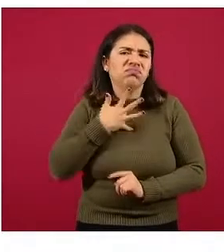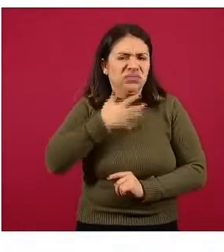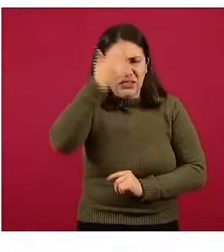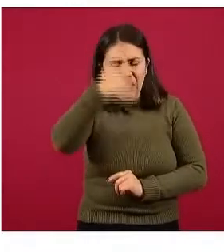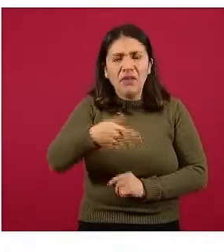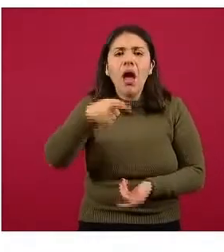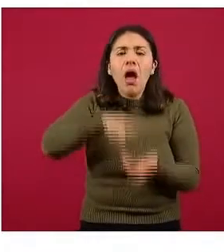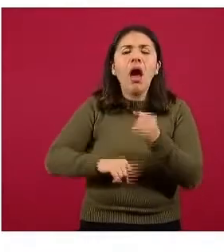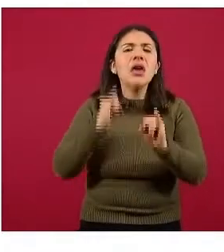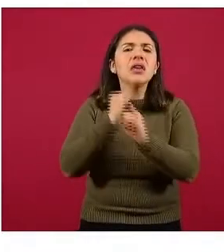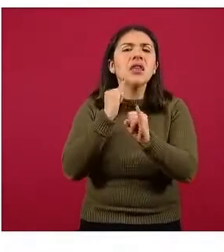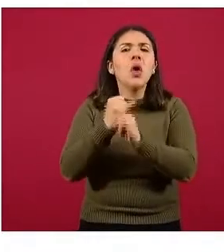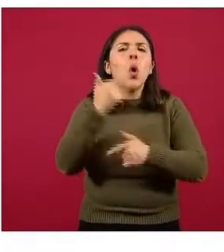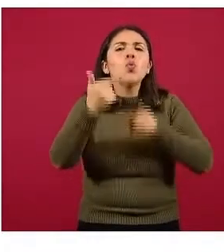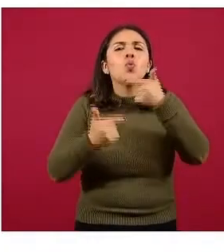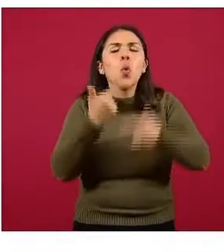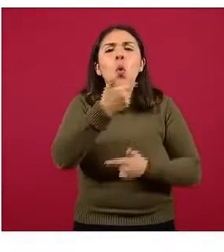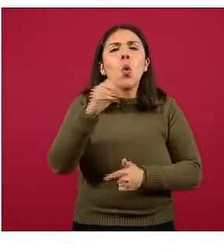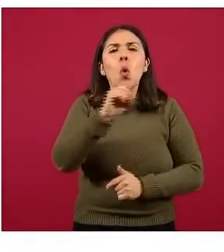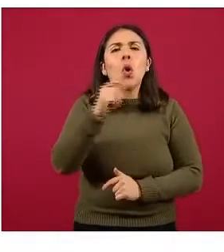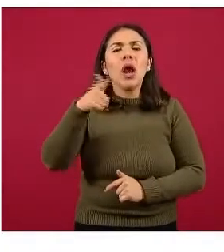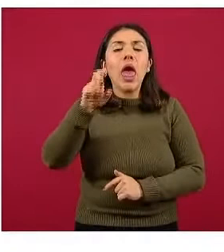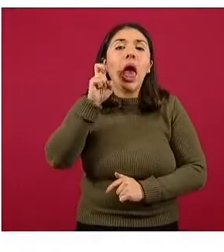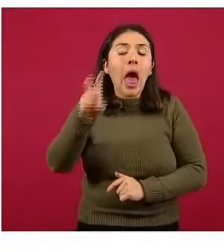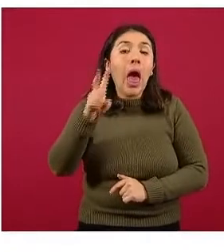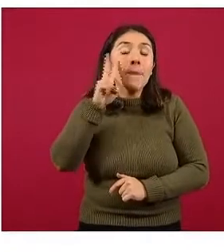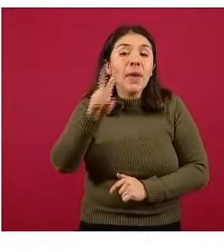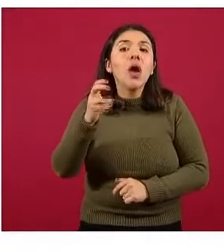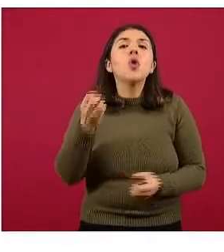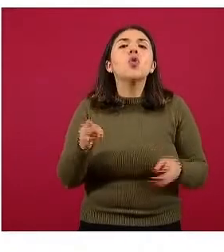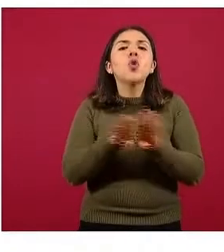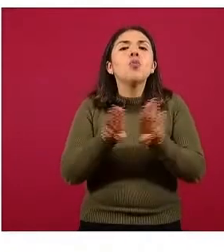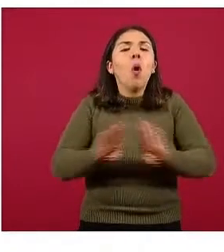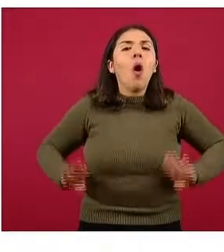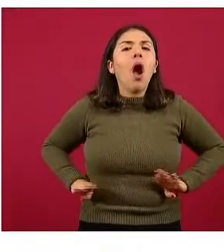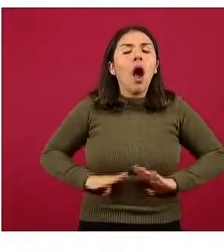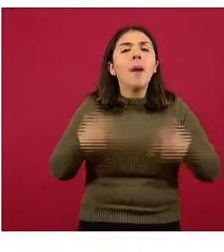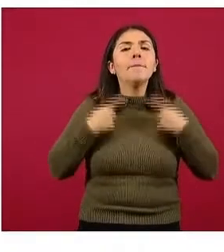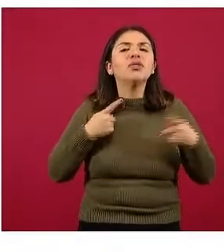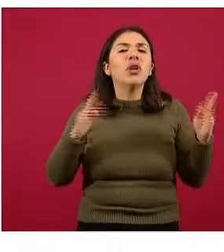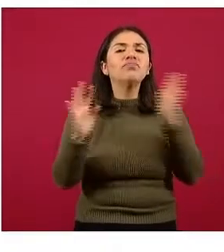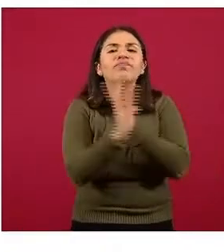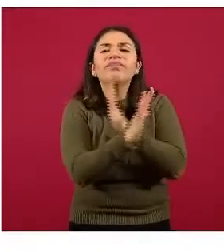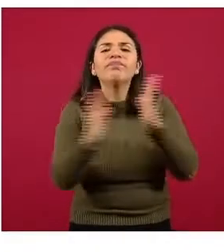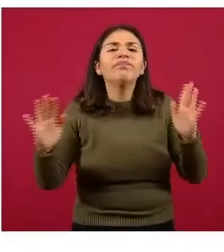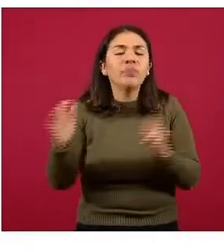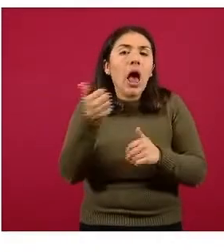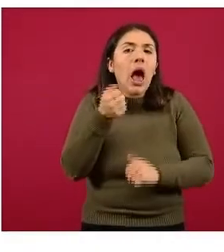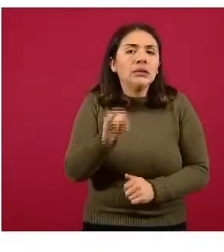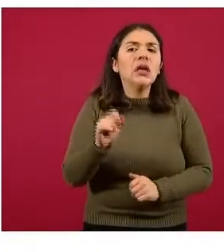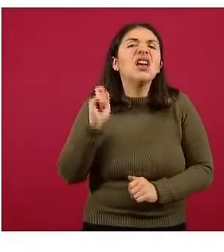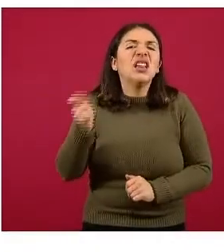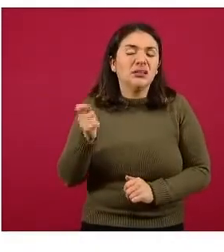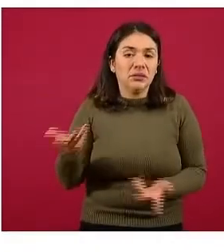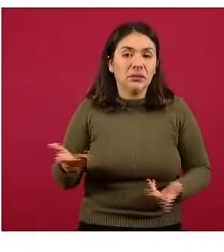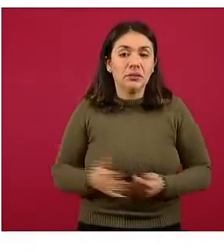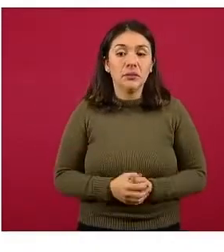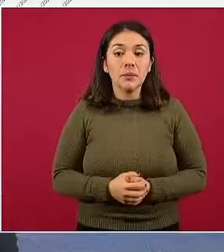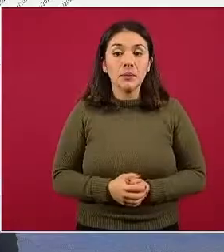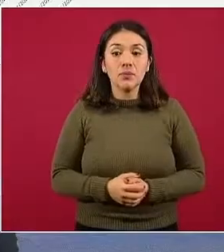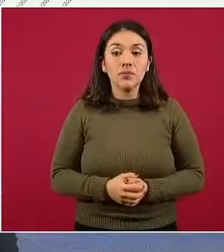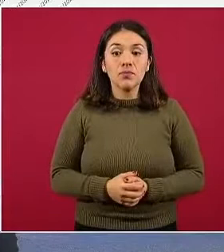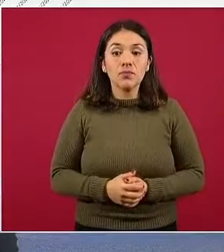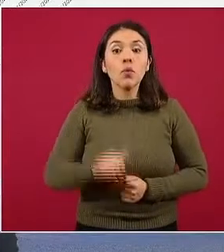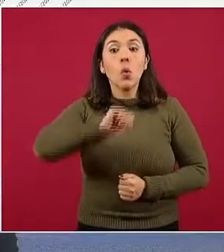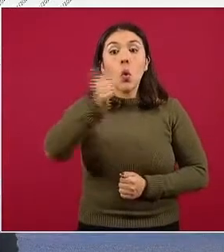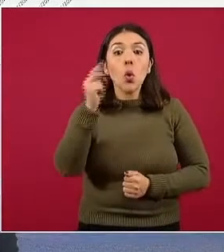la página de Google, en donde se ven los reportes de movilidad poblacional comunitaria. A